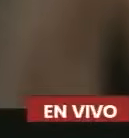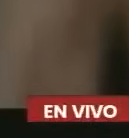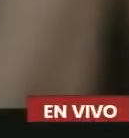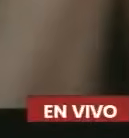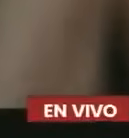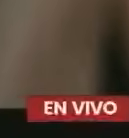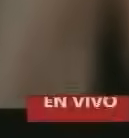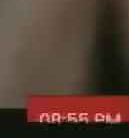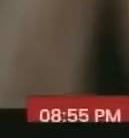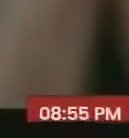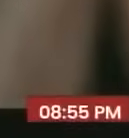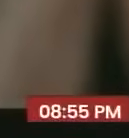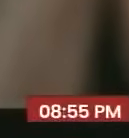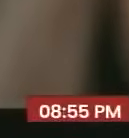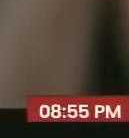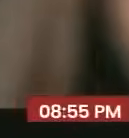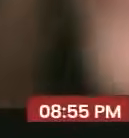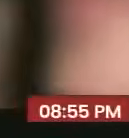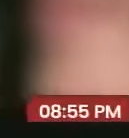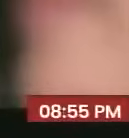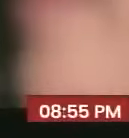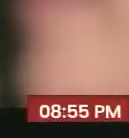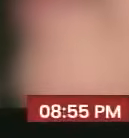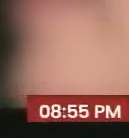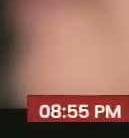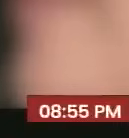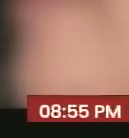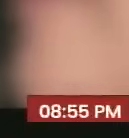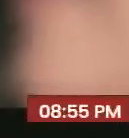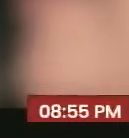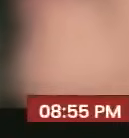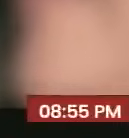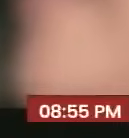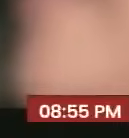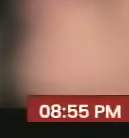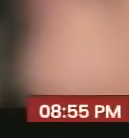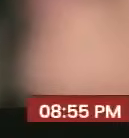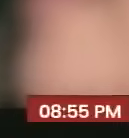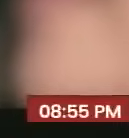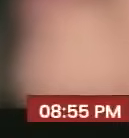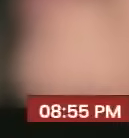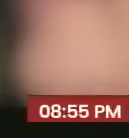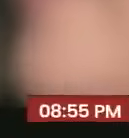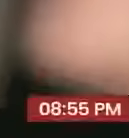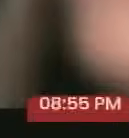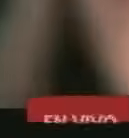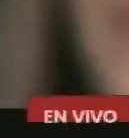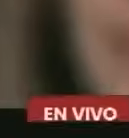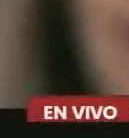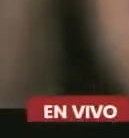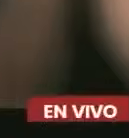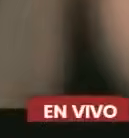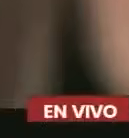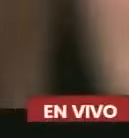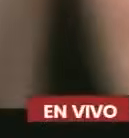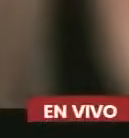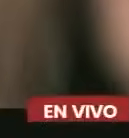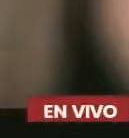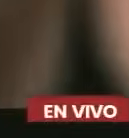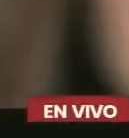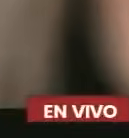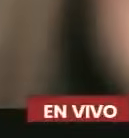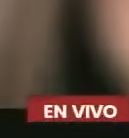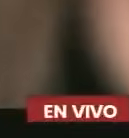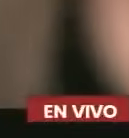Schomburg, y después de las líneas de Schomburg notamos lo que es el tema del laudo arbitral corrupto de París, que no participó ningún